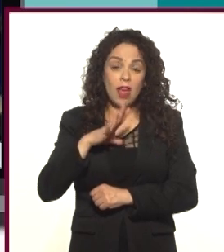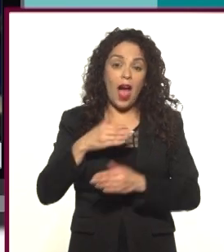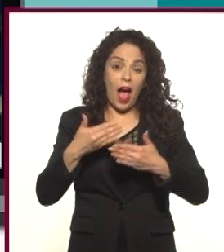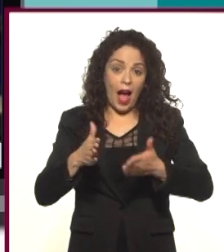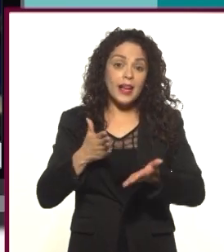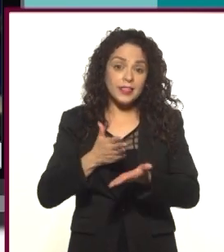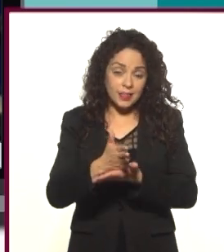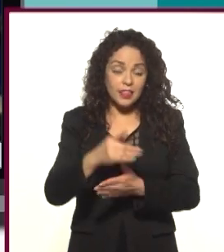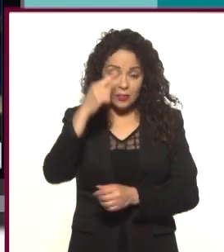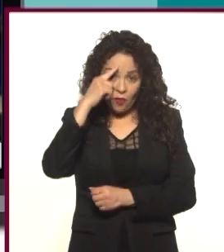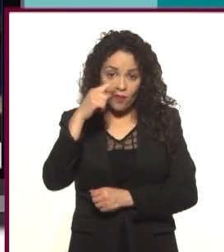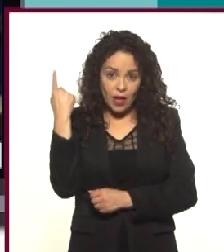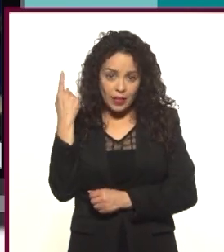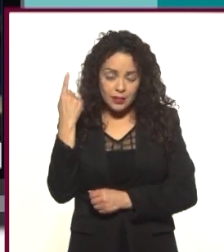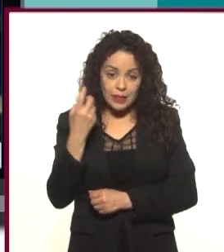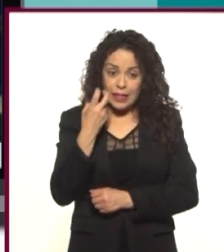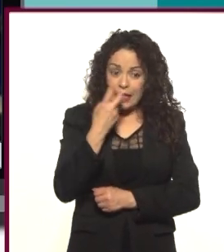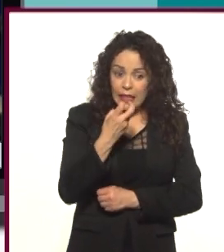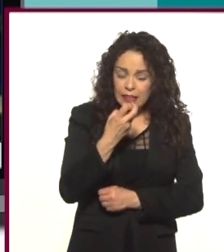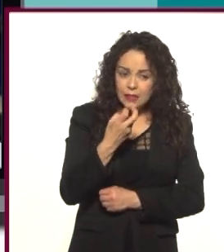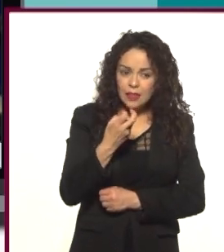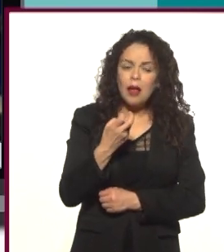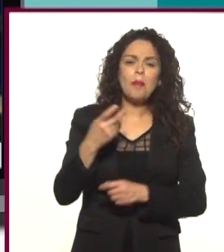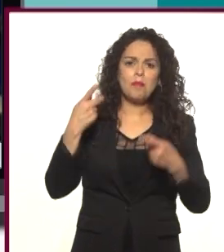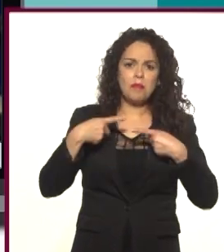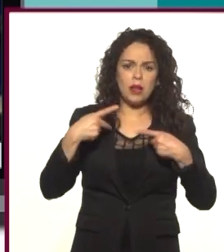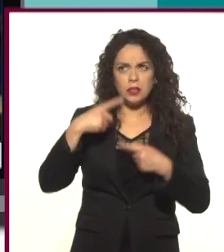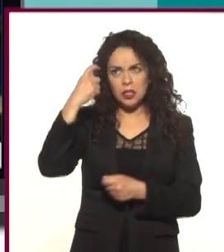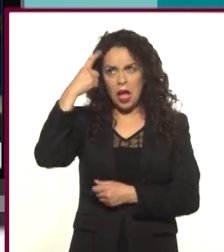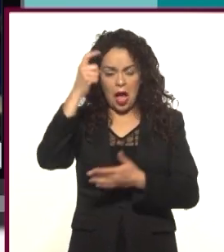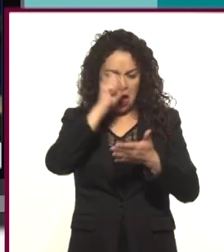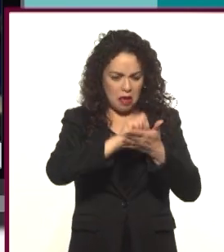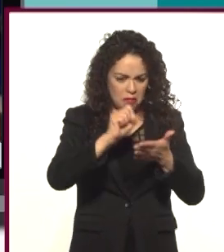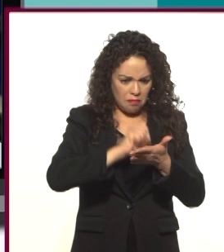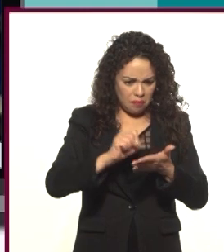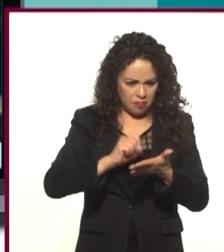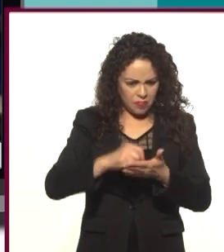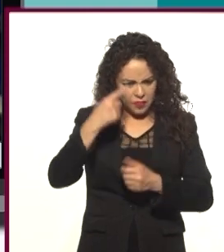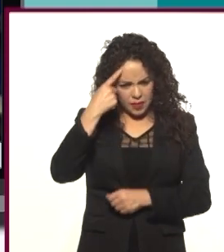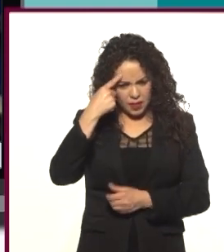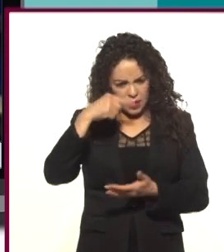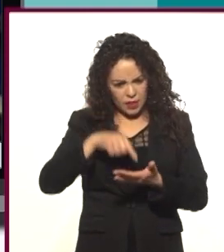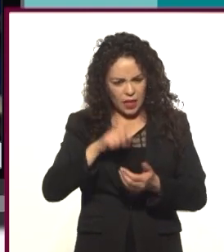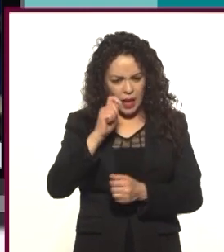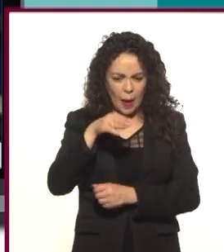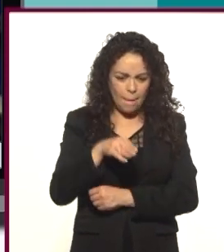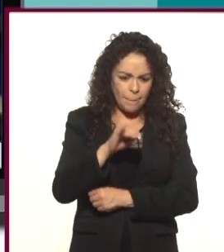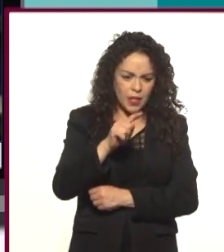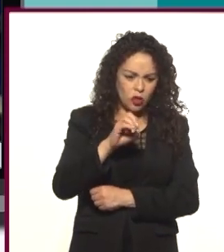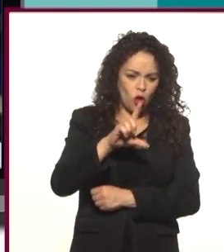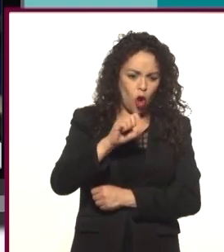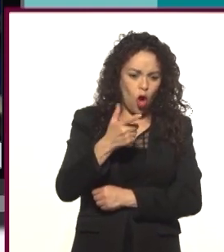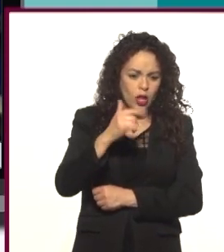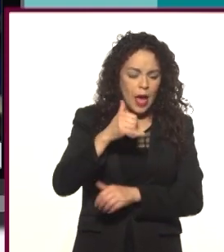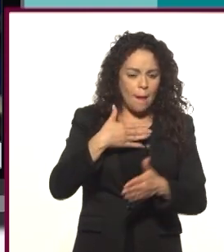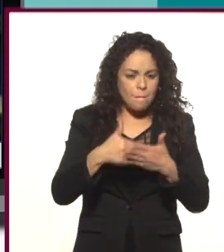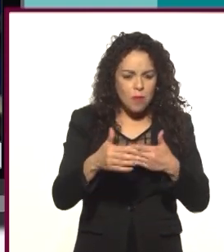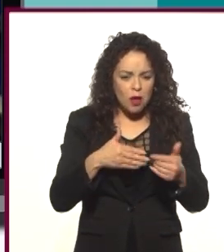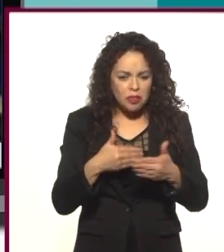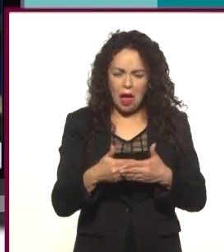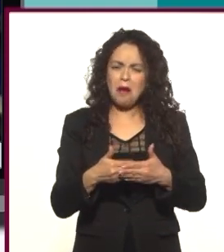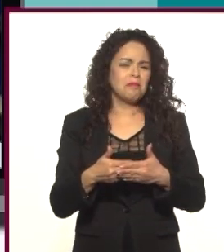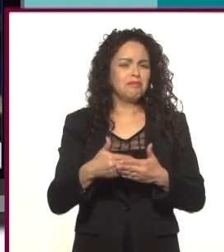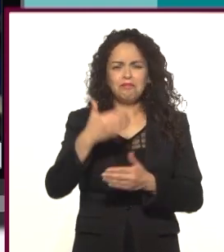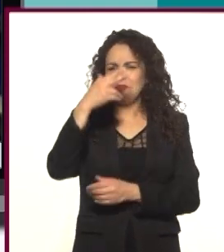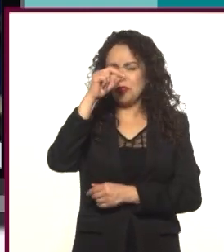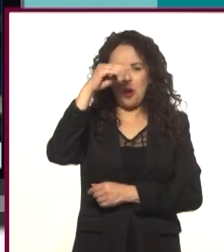acceder. Entonces, no es como que en un principio los escritores pensaron que estaban haciendo como mitología moderna